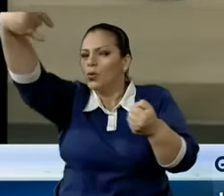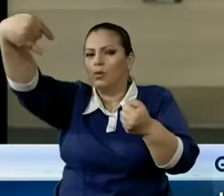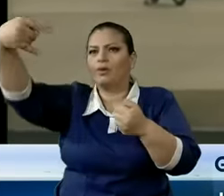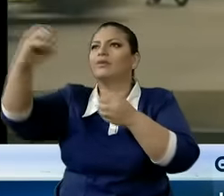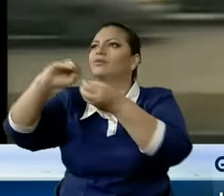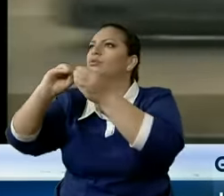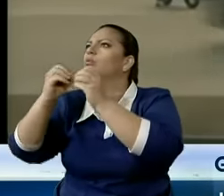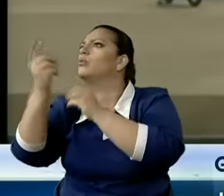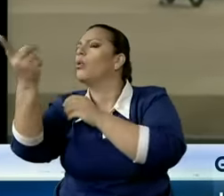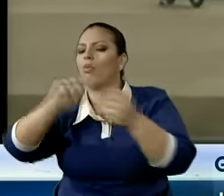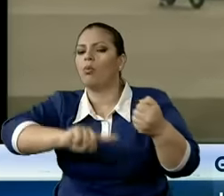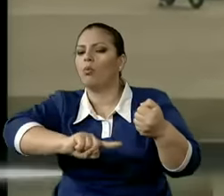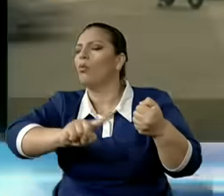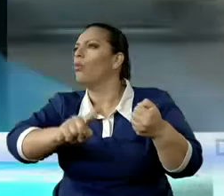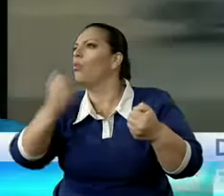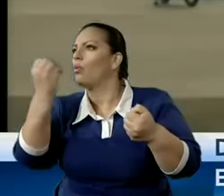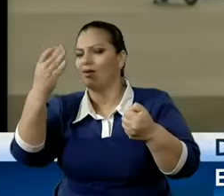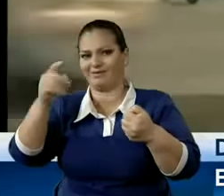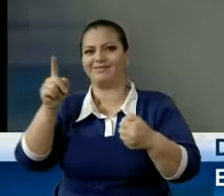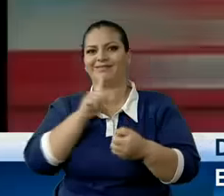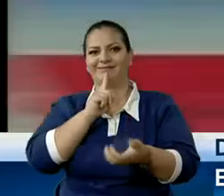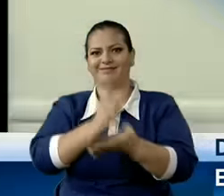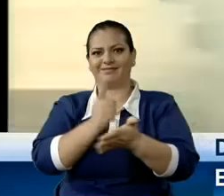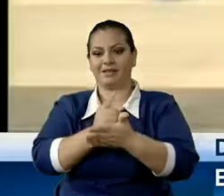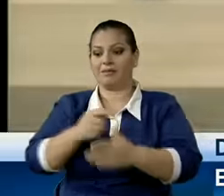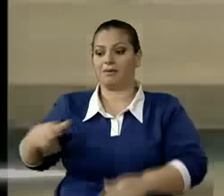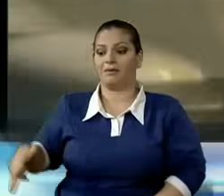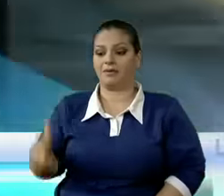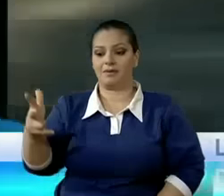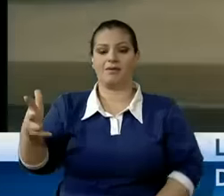por los carriles centrales. Ay, sí, ¿le pueden decir a Fernando que me ayude con los radares?